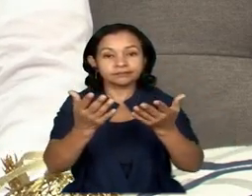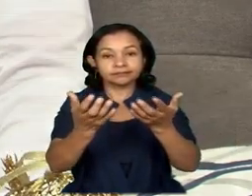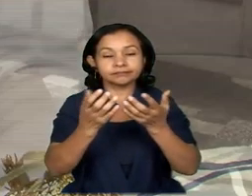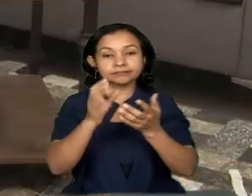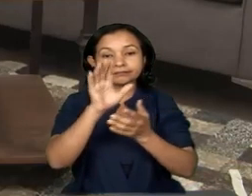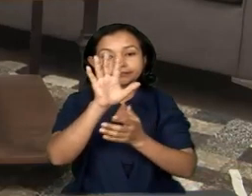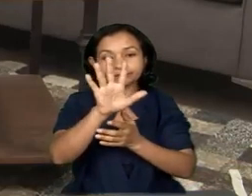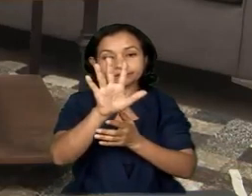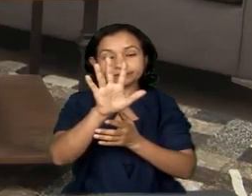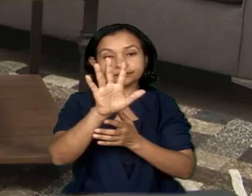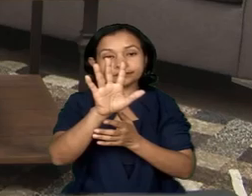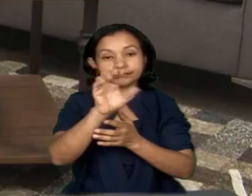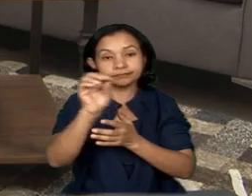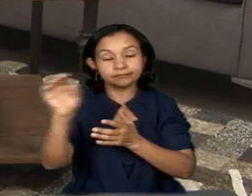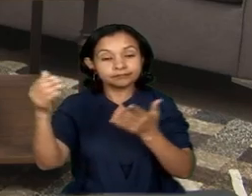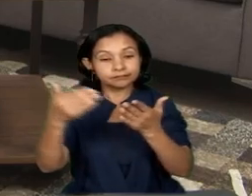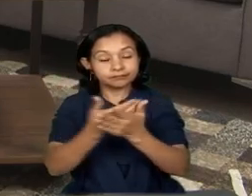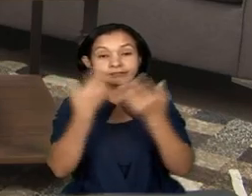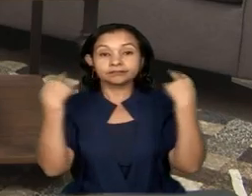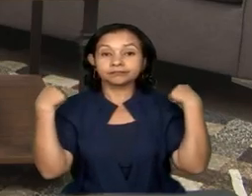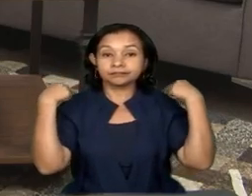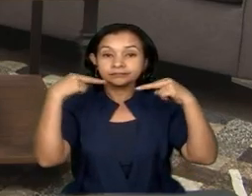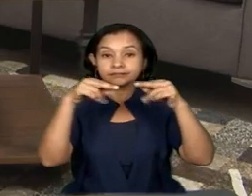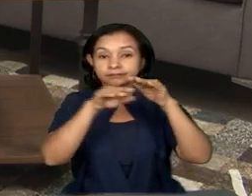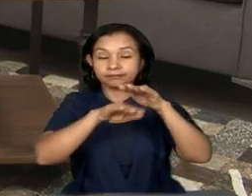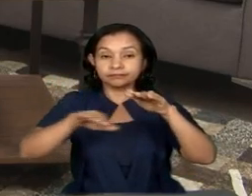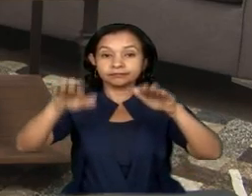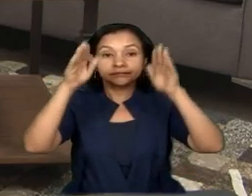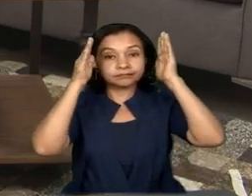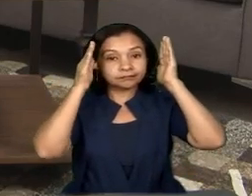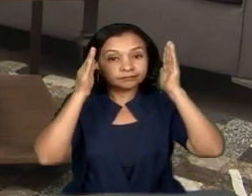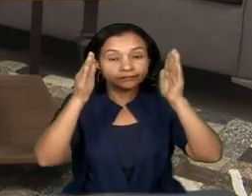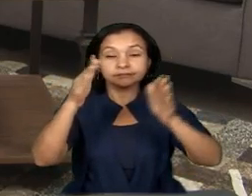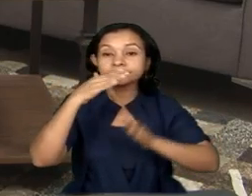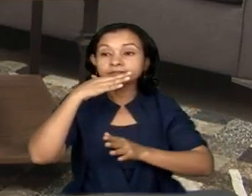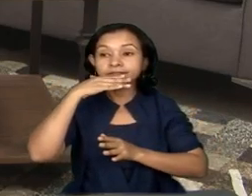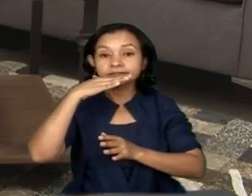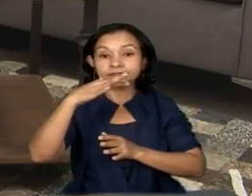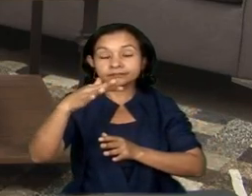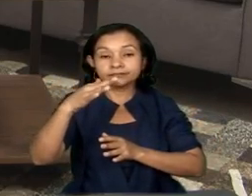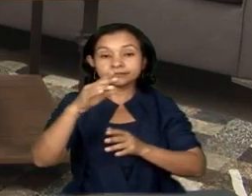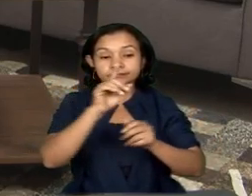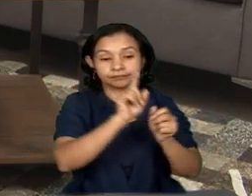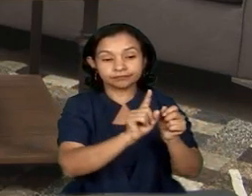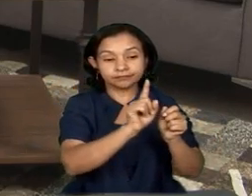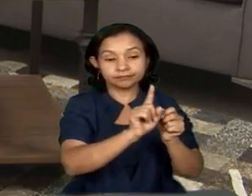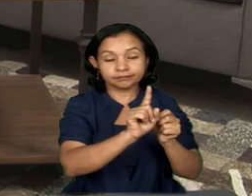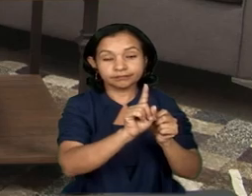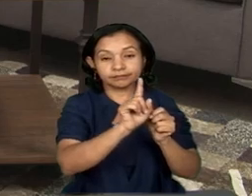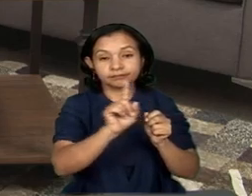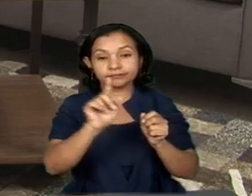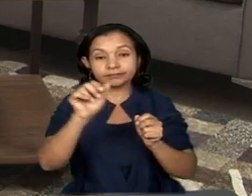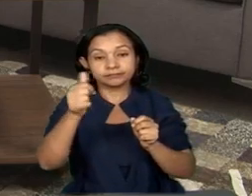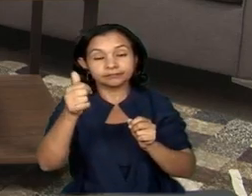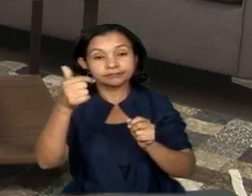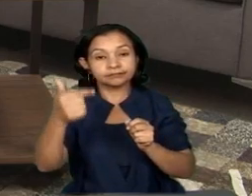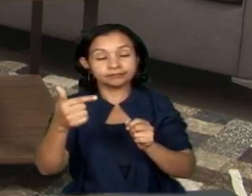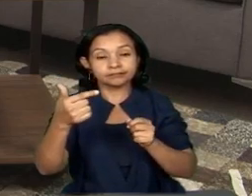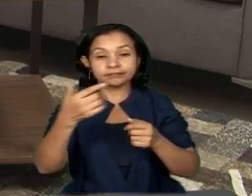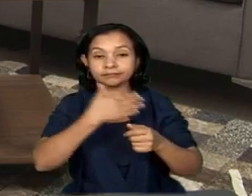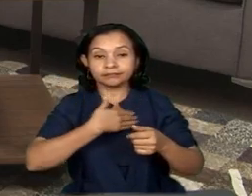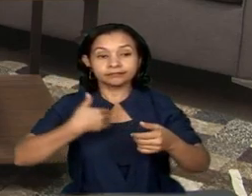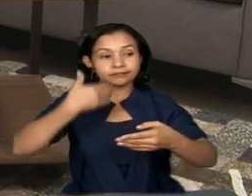nuevos maestros para completar ampliaciones en inglés en primaria, entre otros. Se mejora la infraestructura